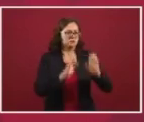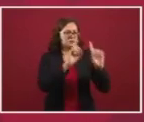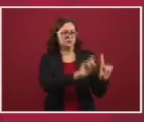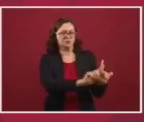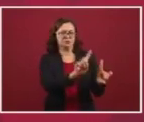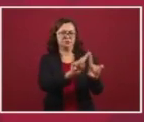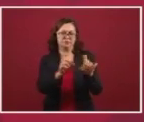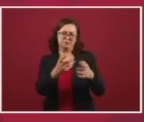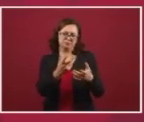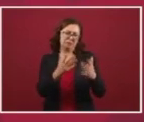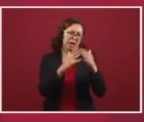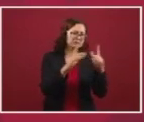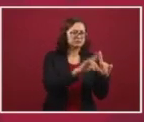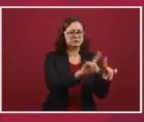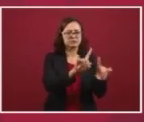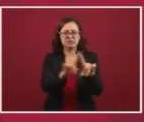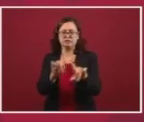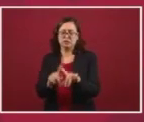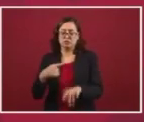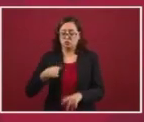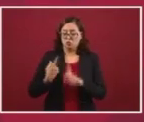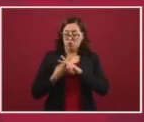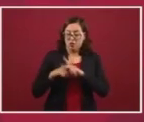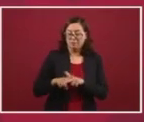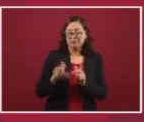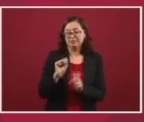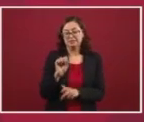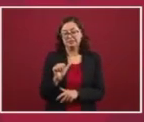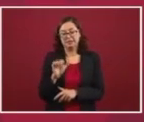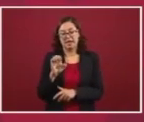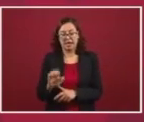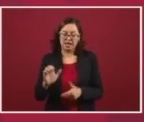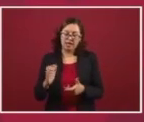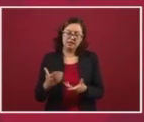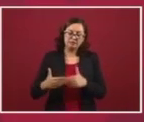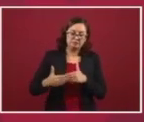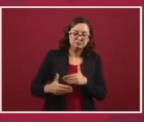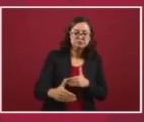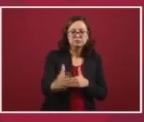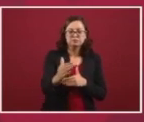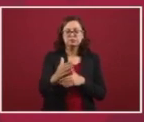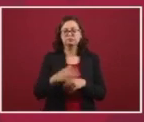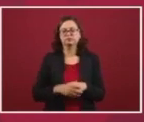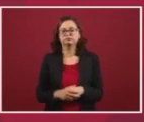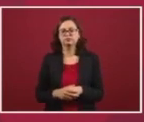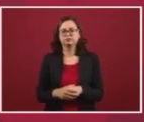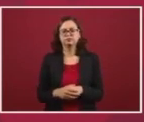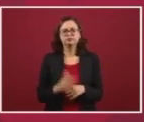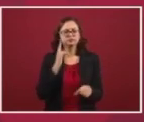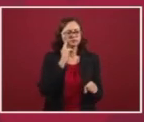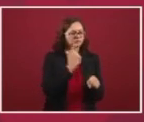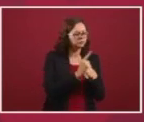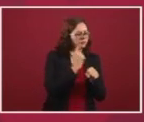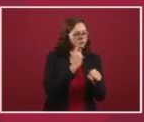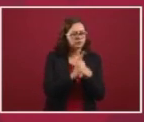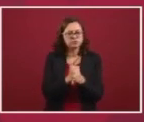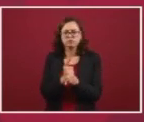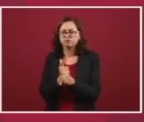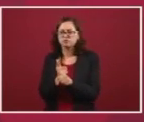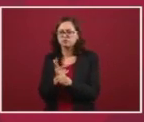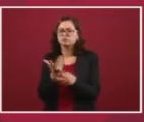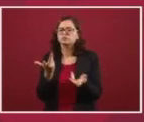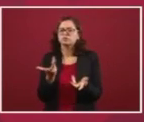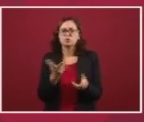al inicio de la gestión de un servidor en el SAE. Nos ubicamos a ver cuáles eran las depositarías, la figura